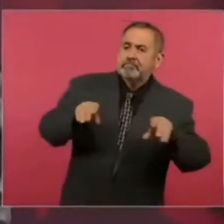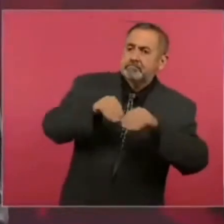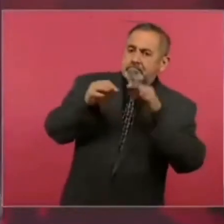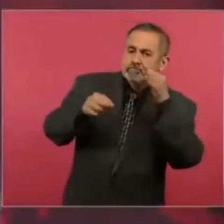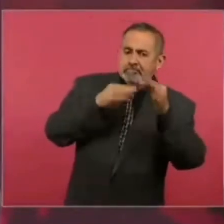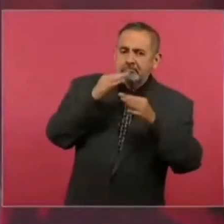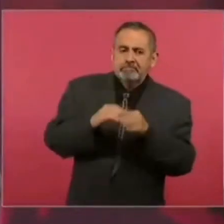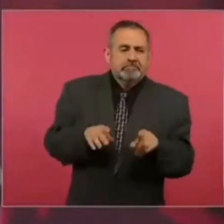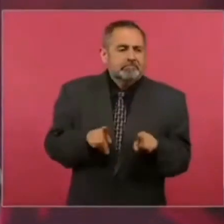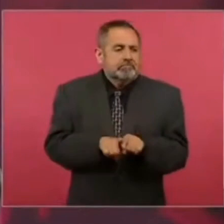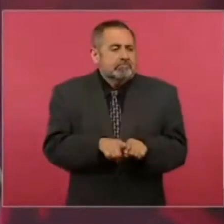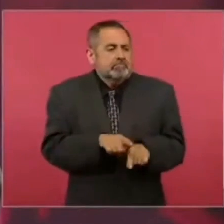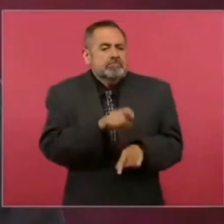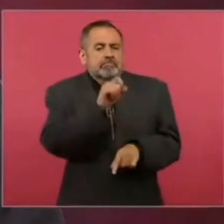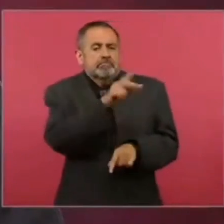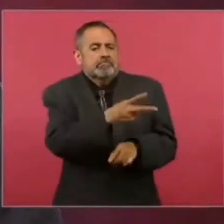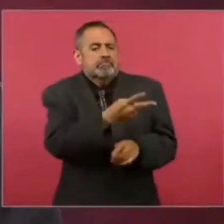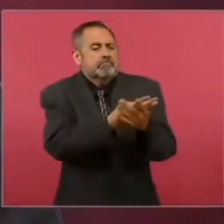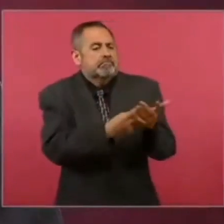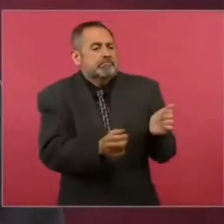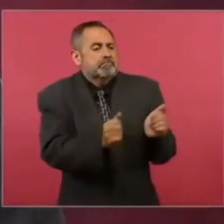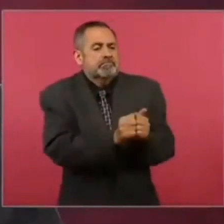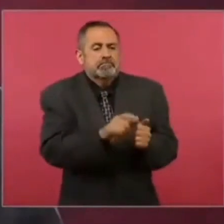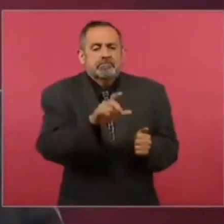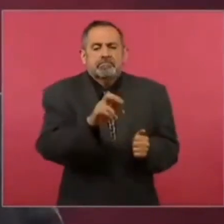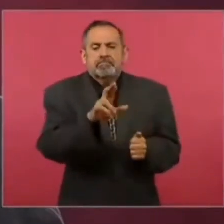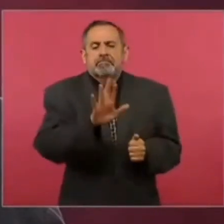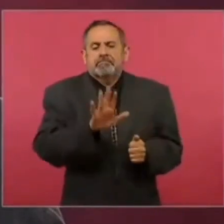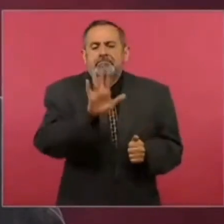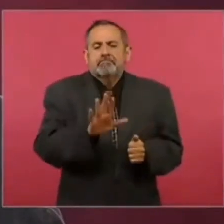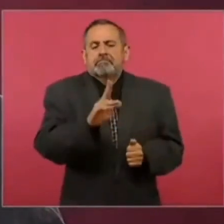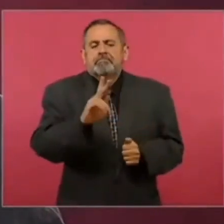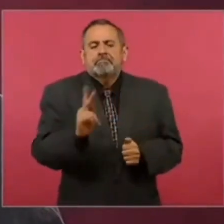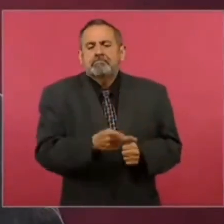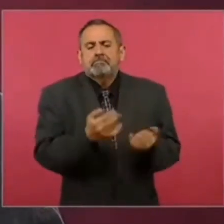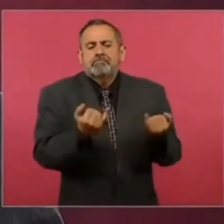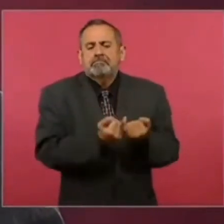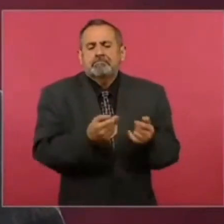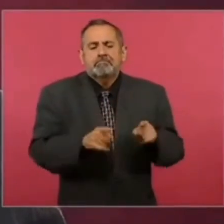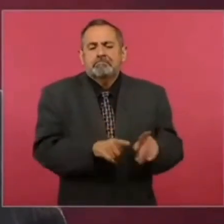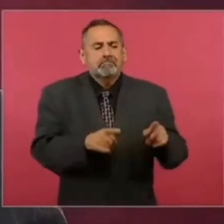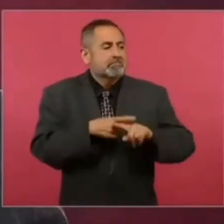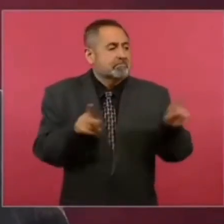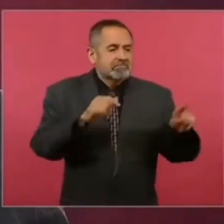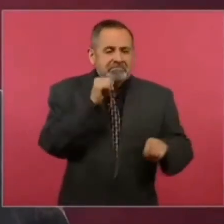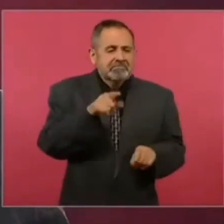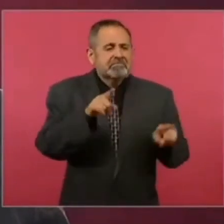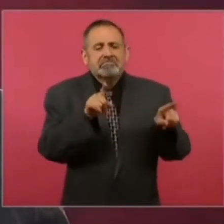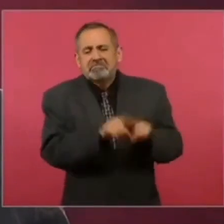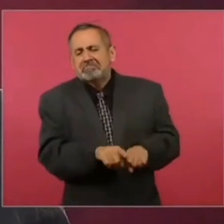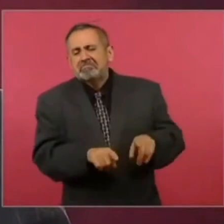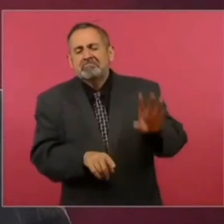reportajes, es como si estuviese con Loret de Mola, es lo mismo. No hay diferencia.